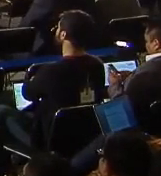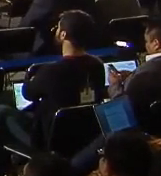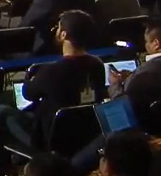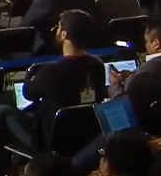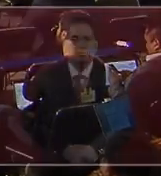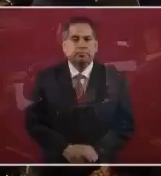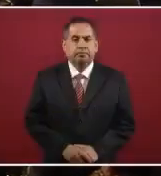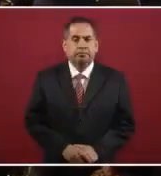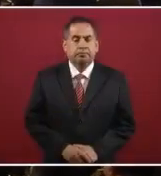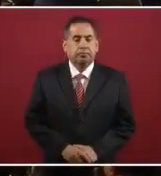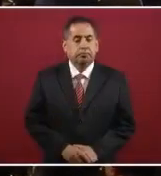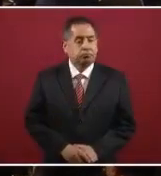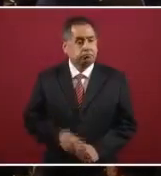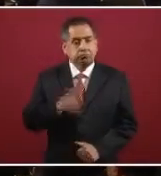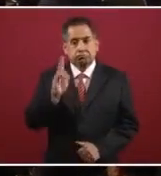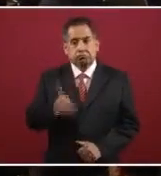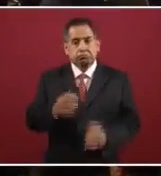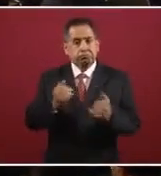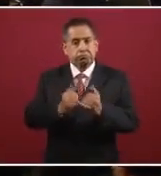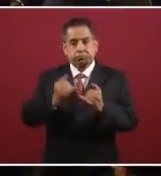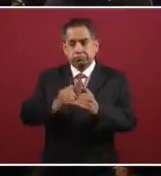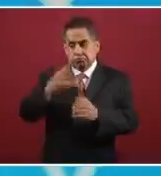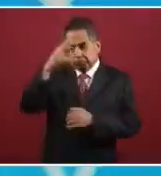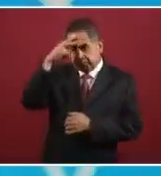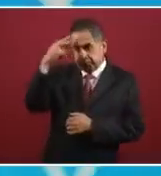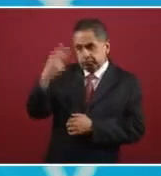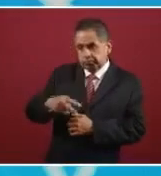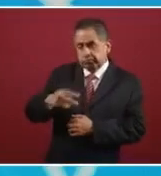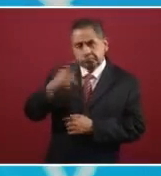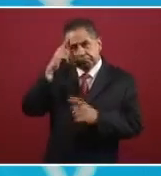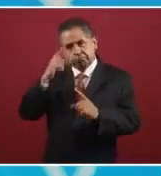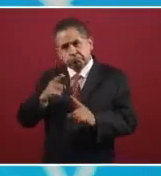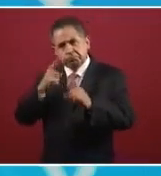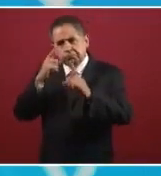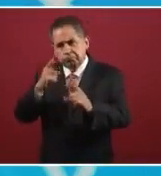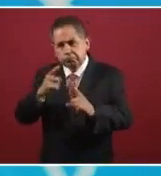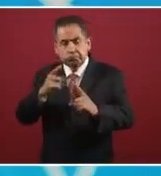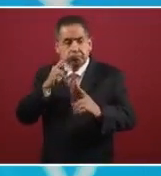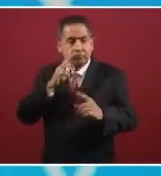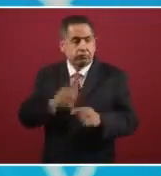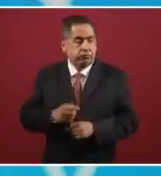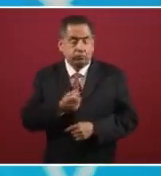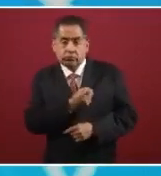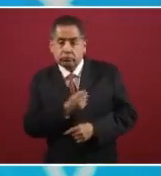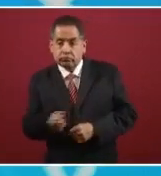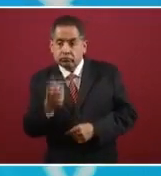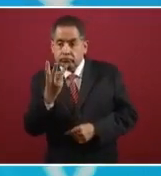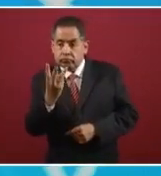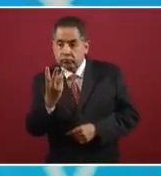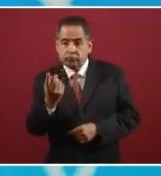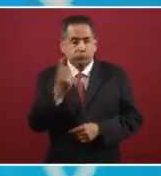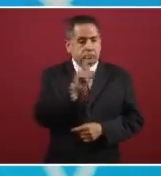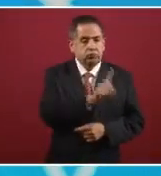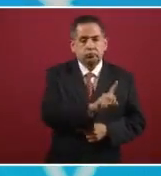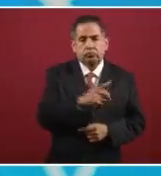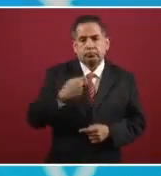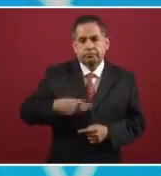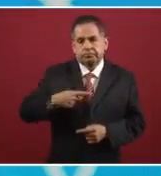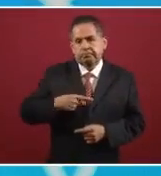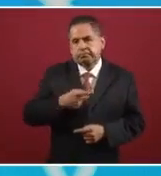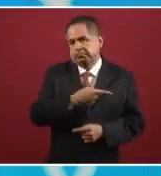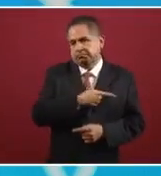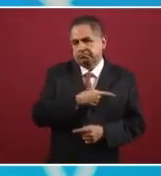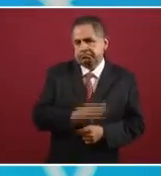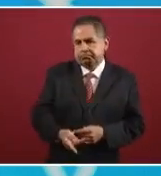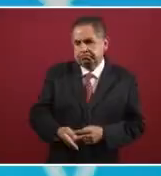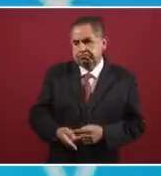teníamos, como tienen ustedes hoy México, el desafío, teníamos uno de cada tres uruguayos bajo la línea de pobreza y